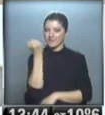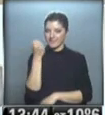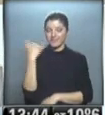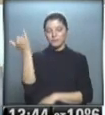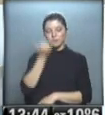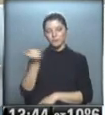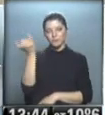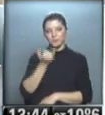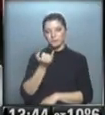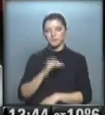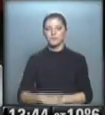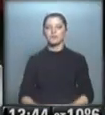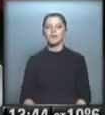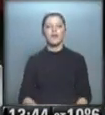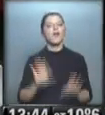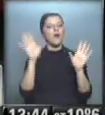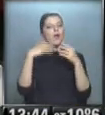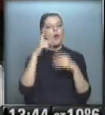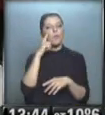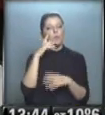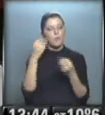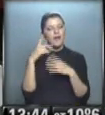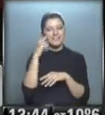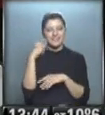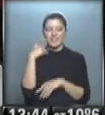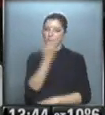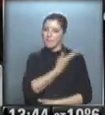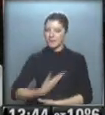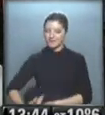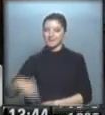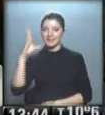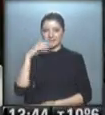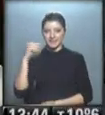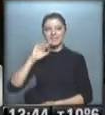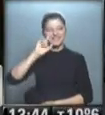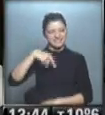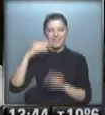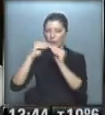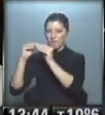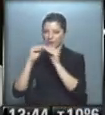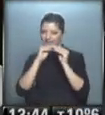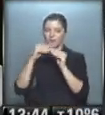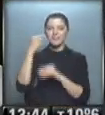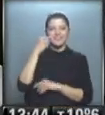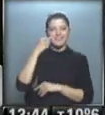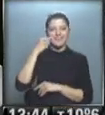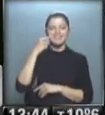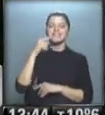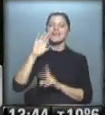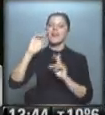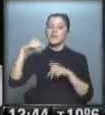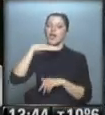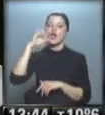adelante Hola buenos días presidenta sí acompañando a mis colegas intend con